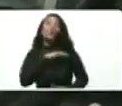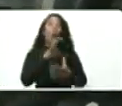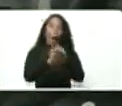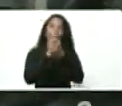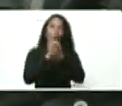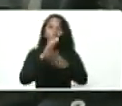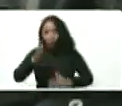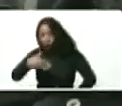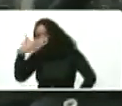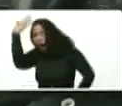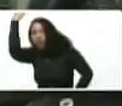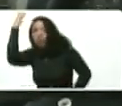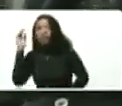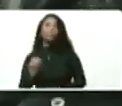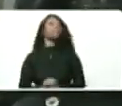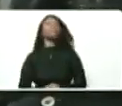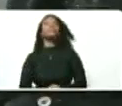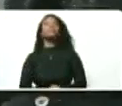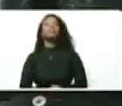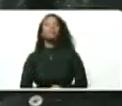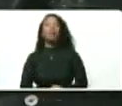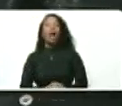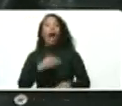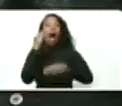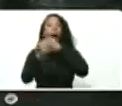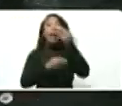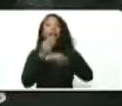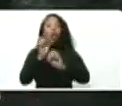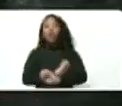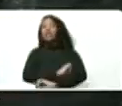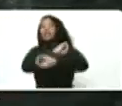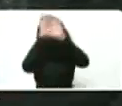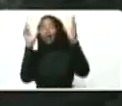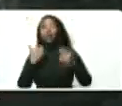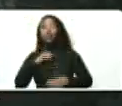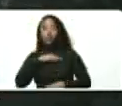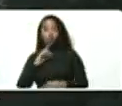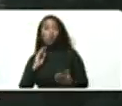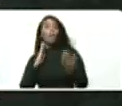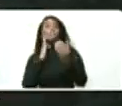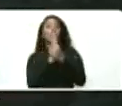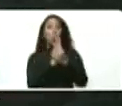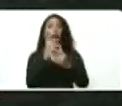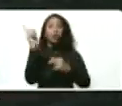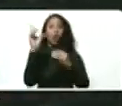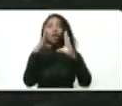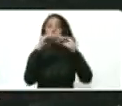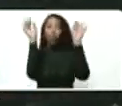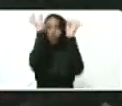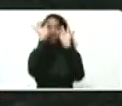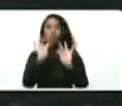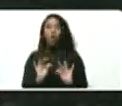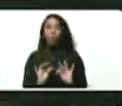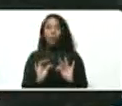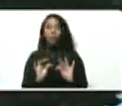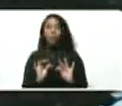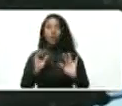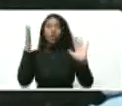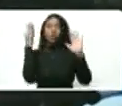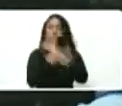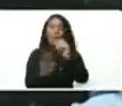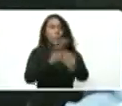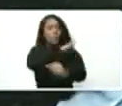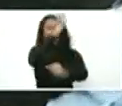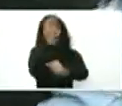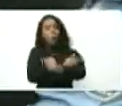Saudita, han dado una declaración que suscribimos y apoyamos en todas sus partes, sobre el